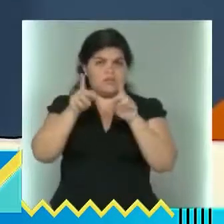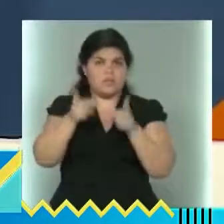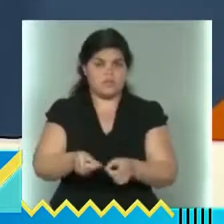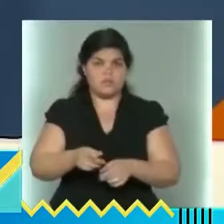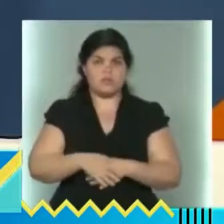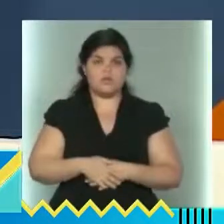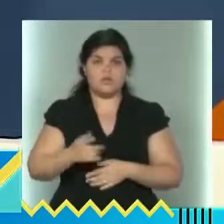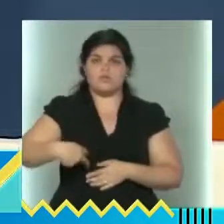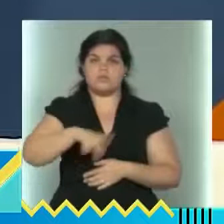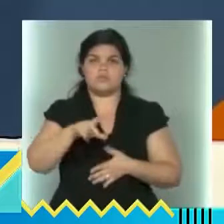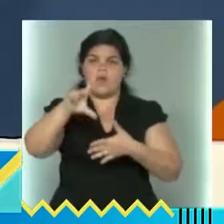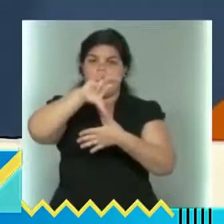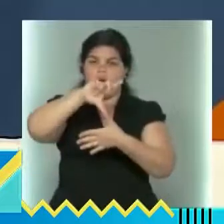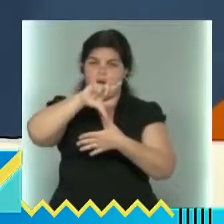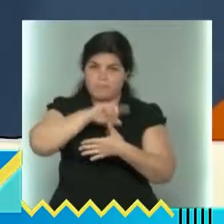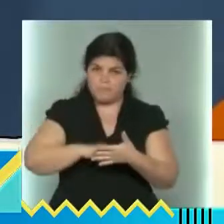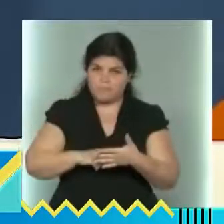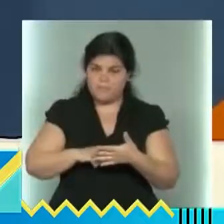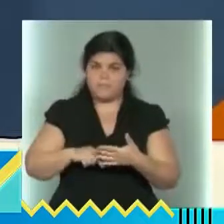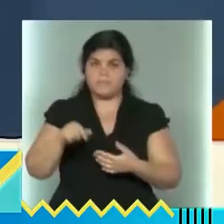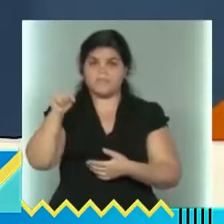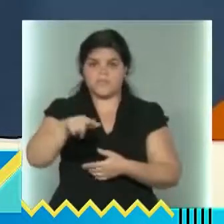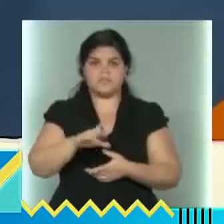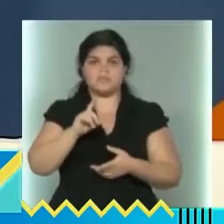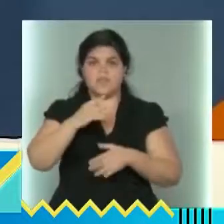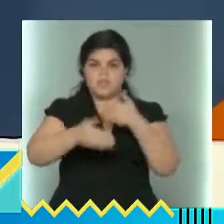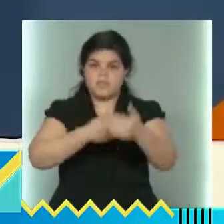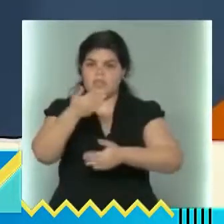América Latina es que el ajustarse al debido